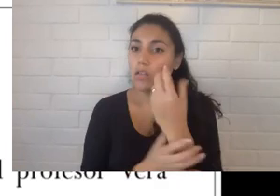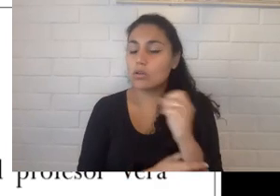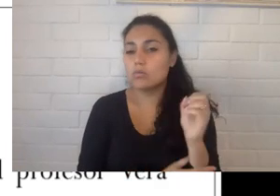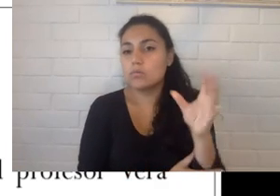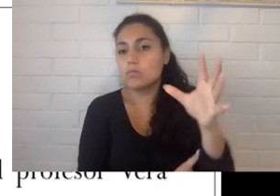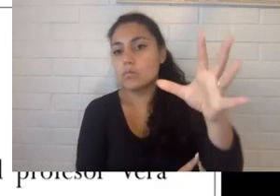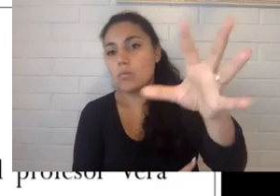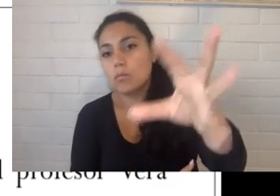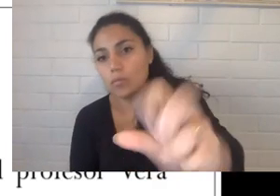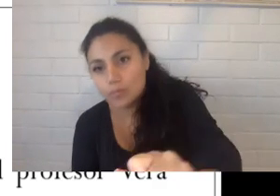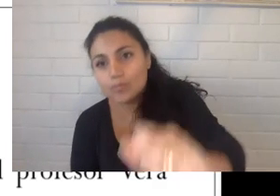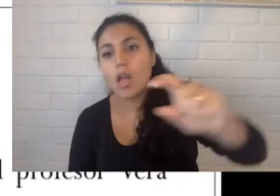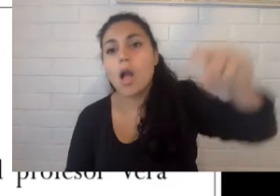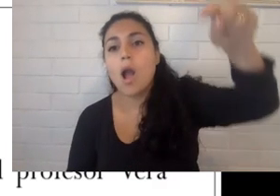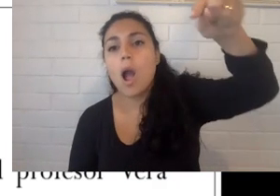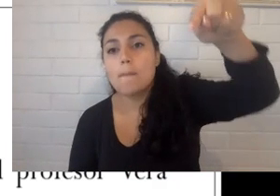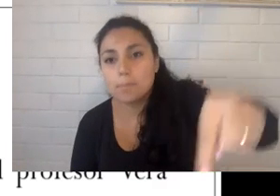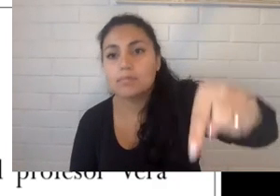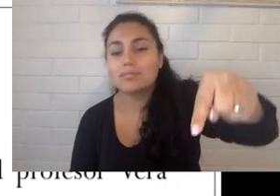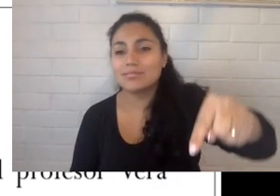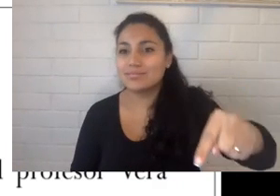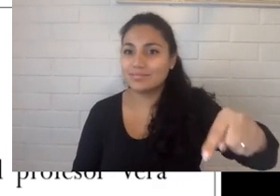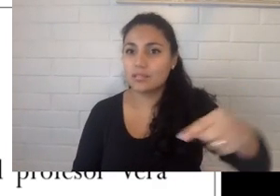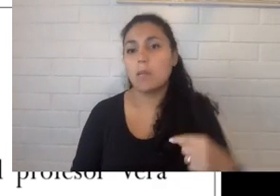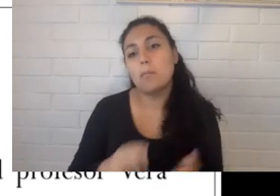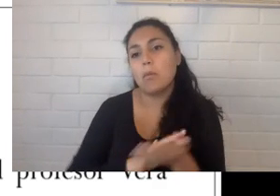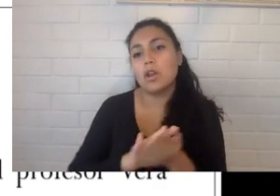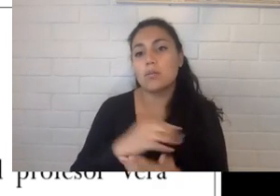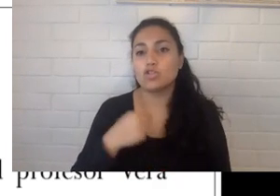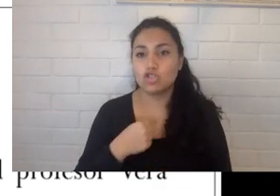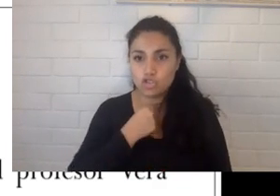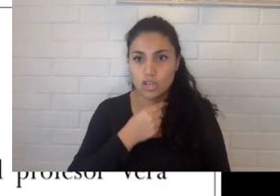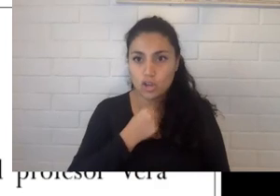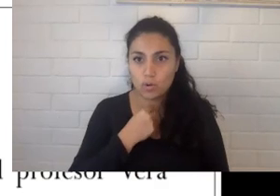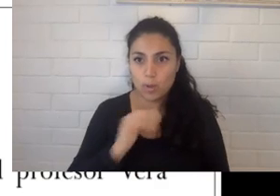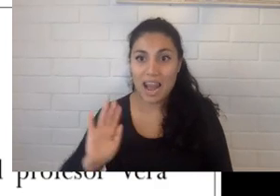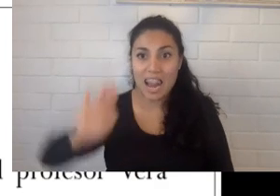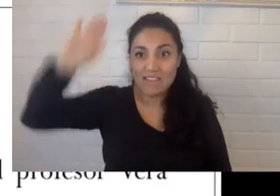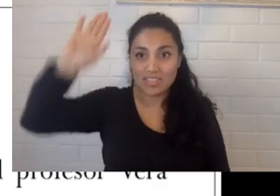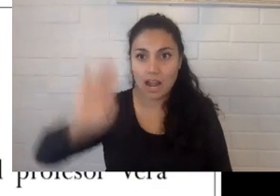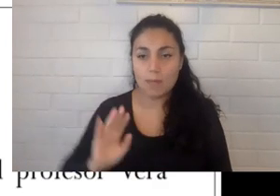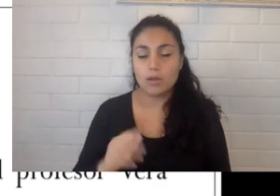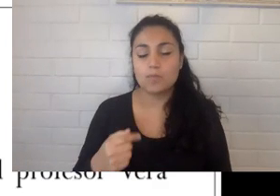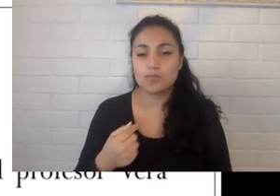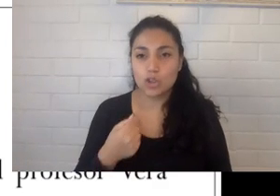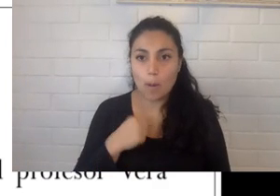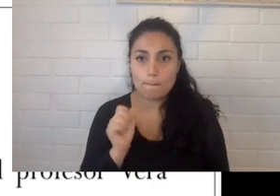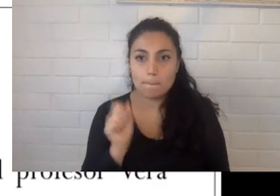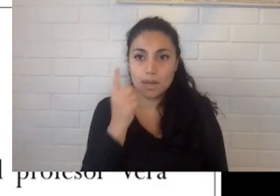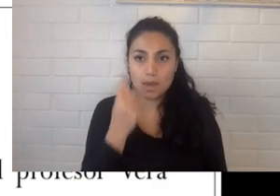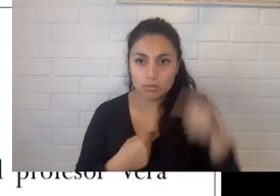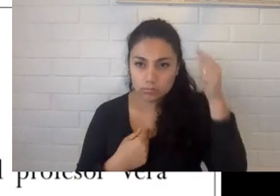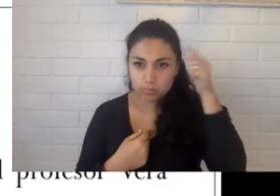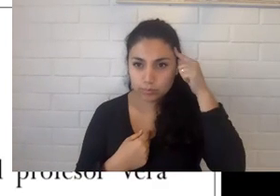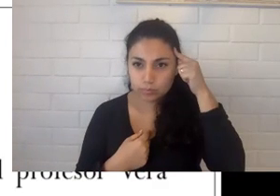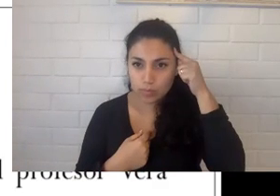muscular, ¿ya? Entonces yo puedo decir, mira, quiero levantar la mano ahora. Hay una iniciación neurológica central del sistema nervioso central y